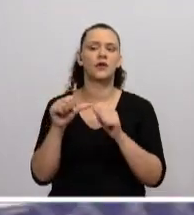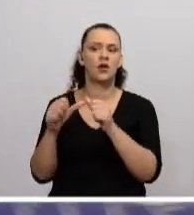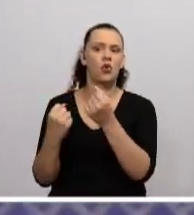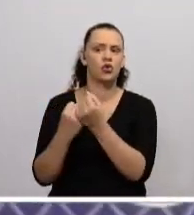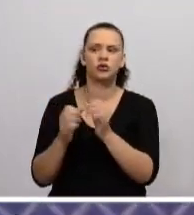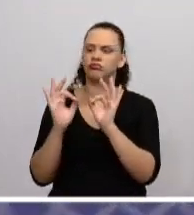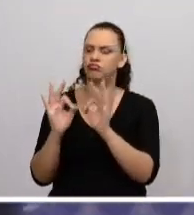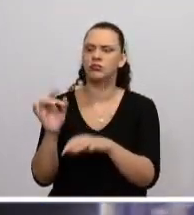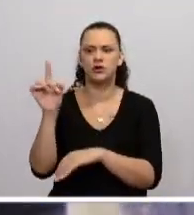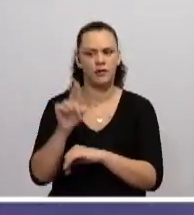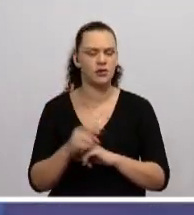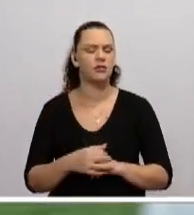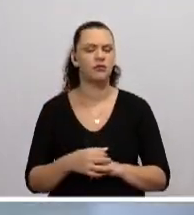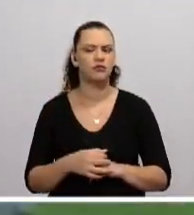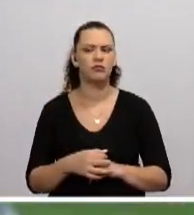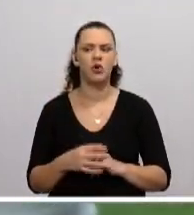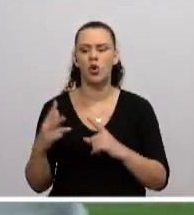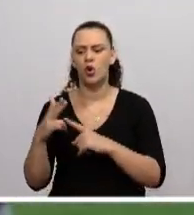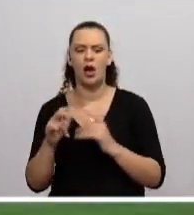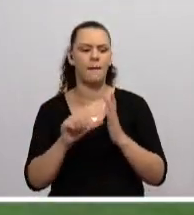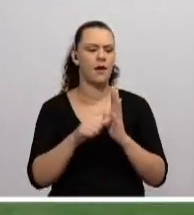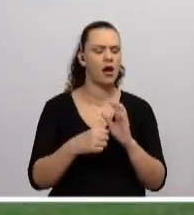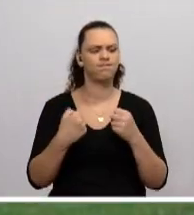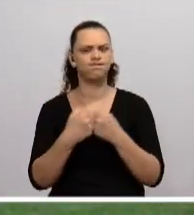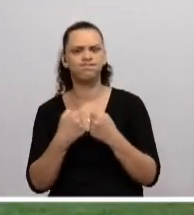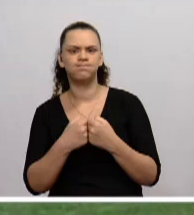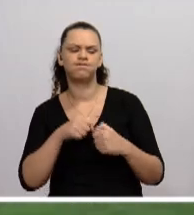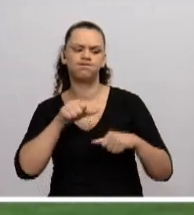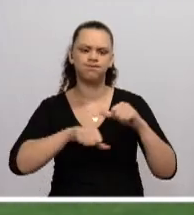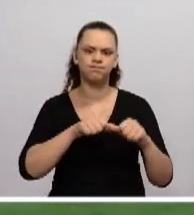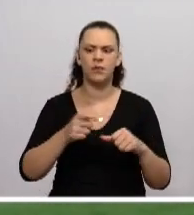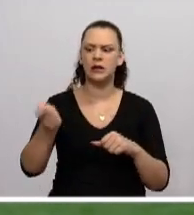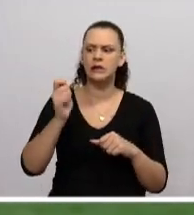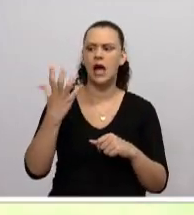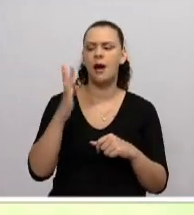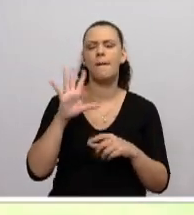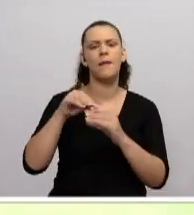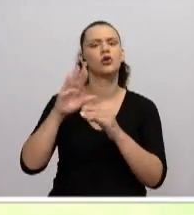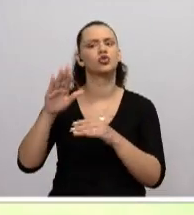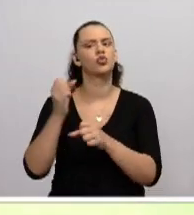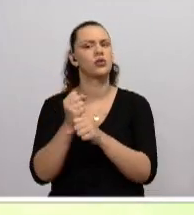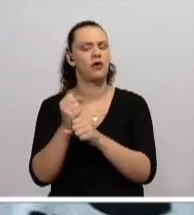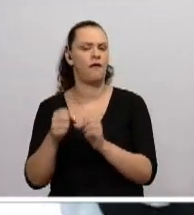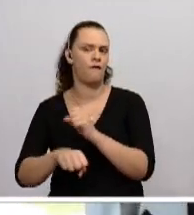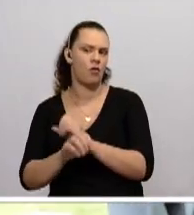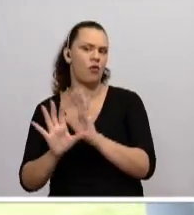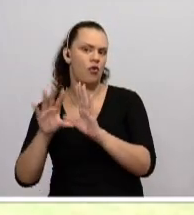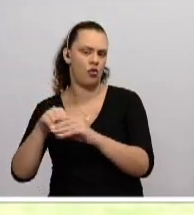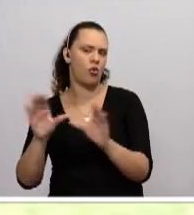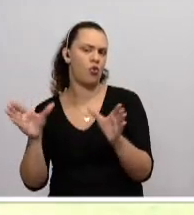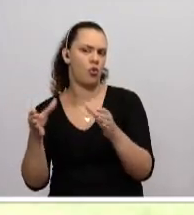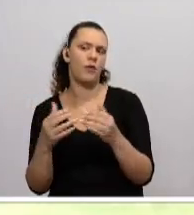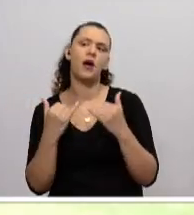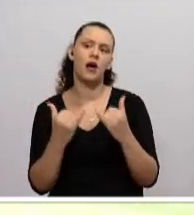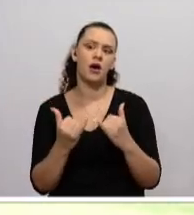nato en el deportivo Saprissa cortaba marcaba rozaba luchaba se llenaba amarillas parte de su andamiaje futbolístico dentro de un colectivo